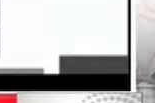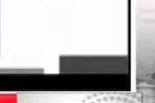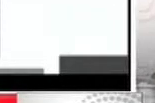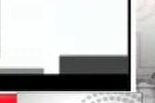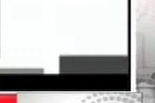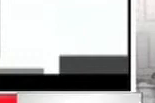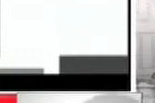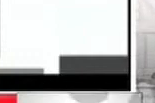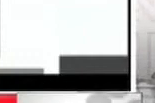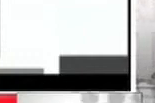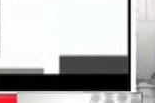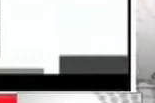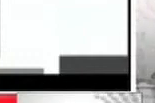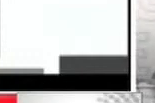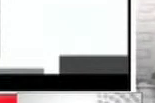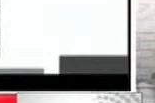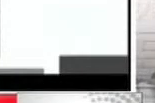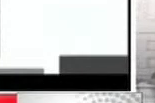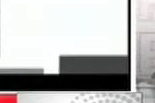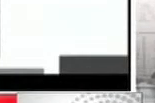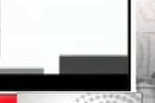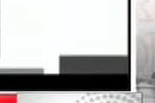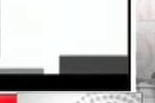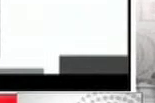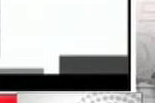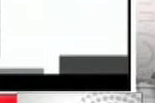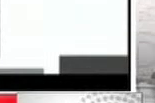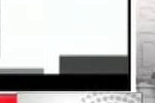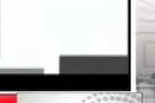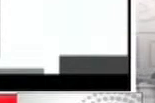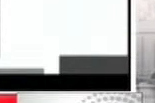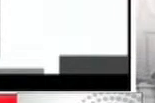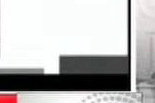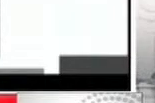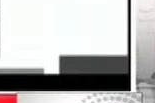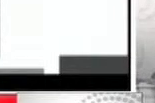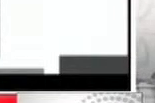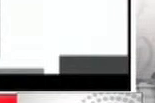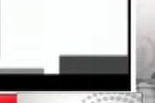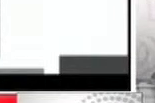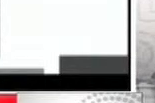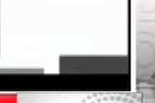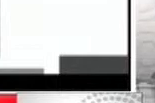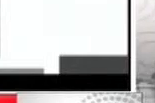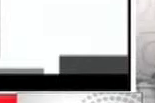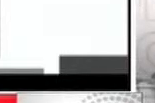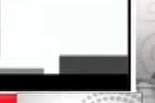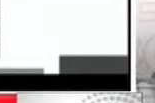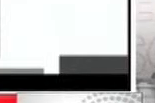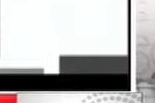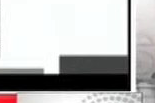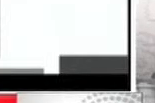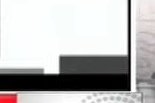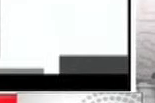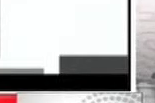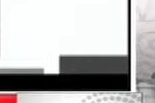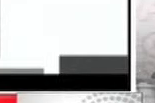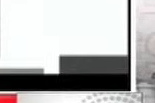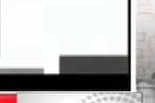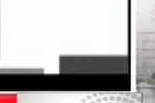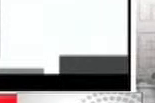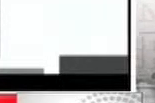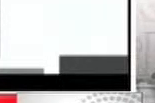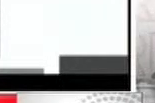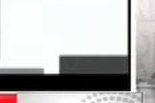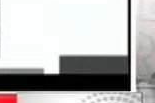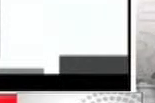su salud, el CIS, el Instituto Nacional de Enfermedades Neoplásicas, ¿no? Eso, y sus